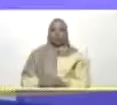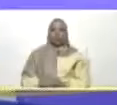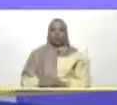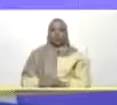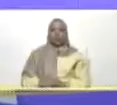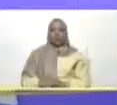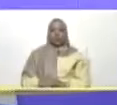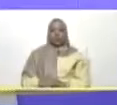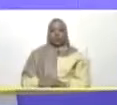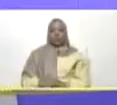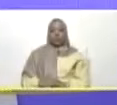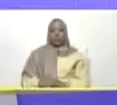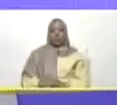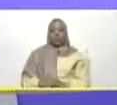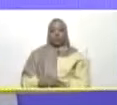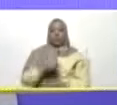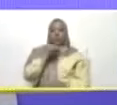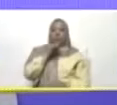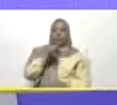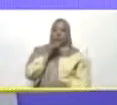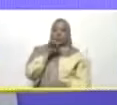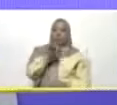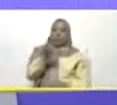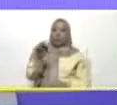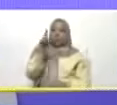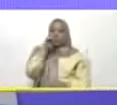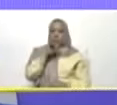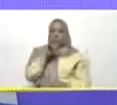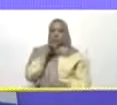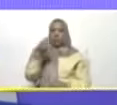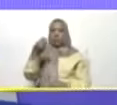caí Grecia